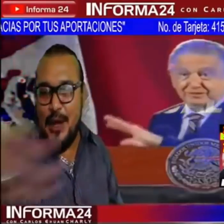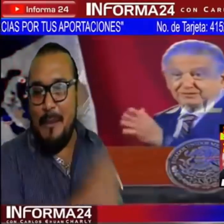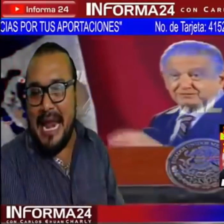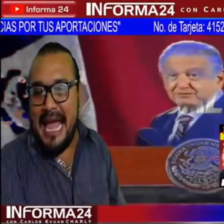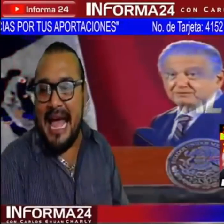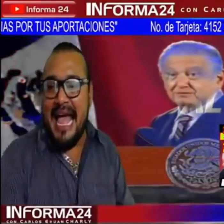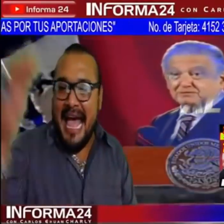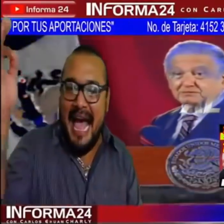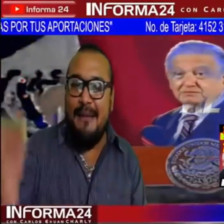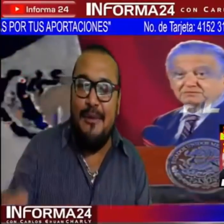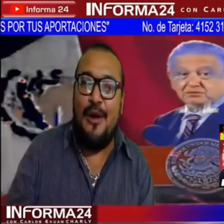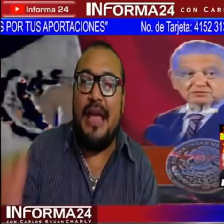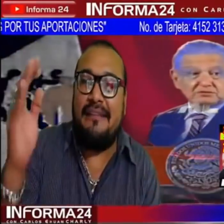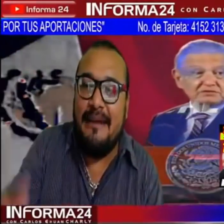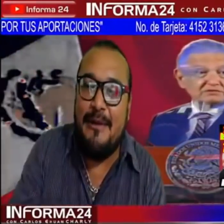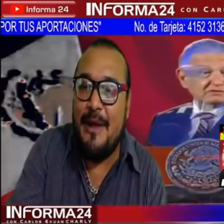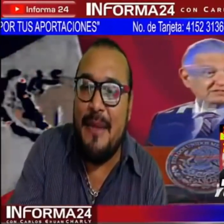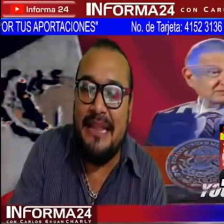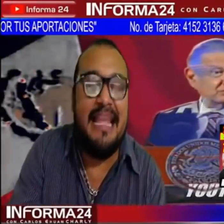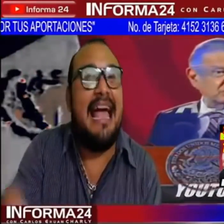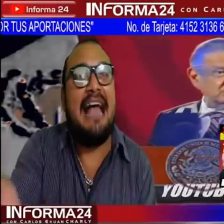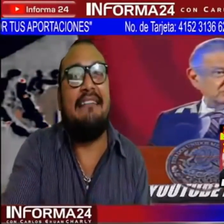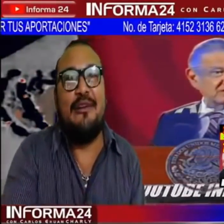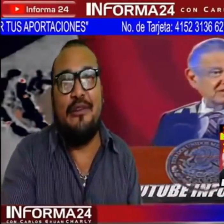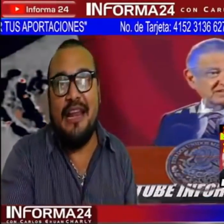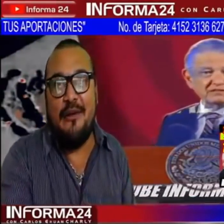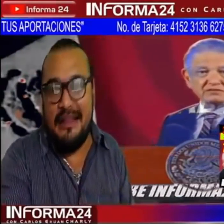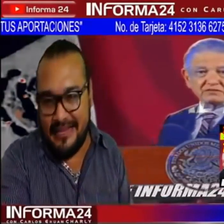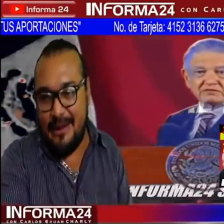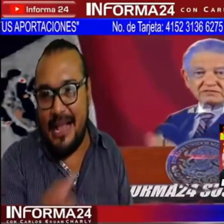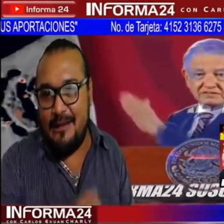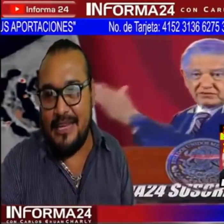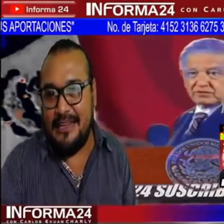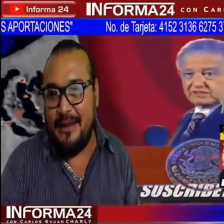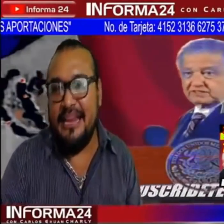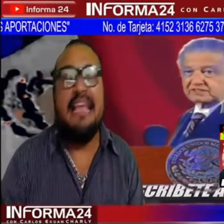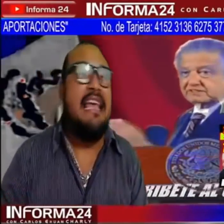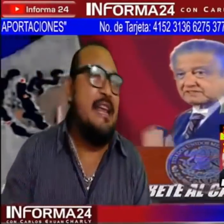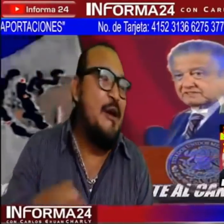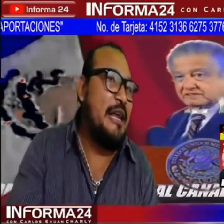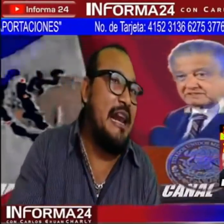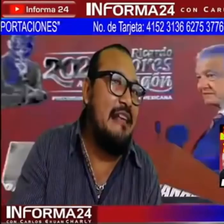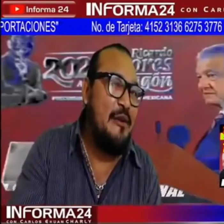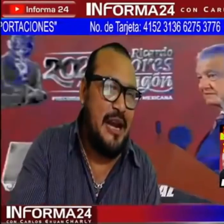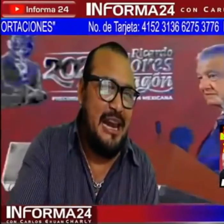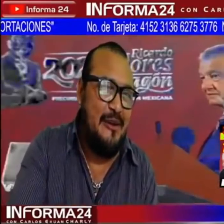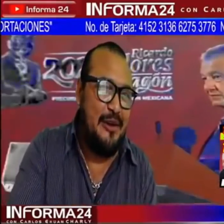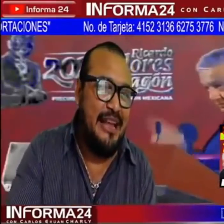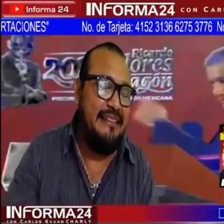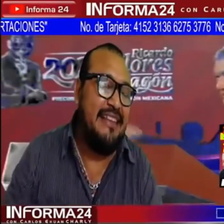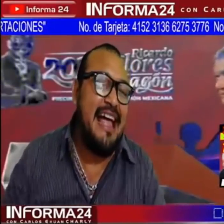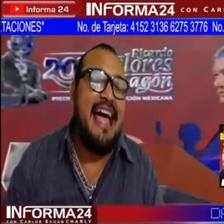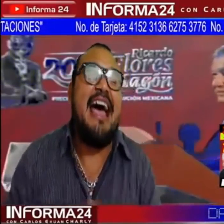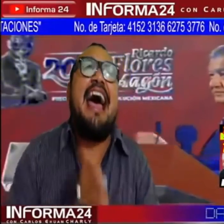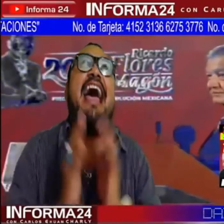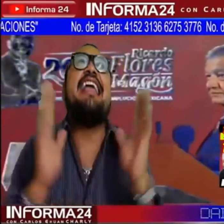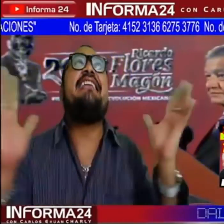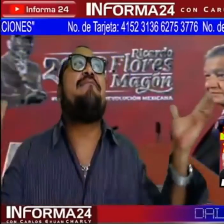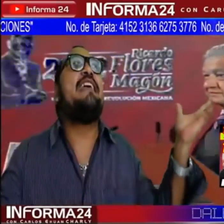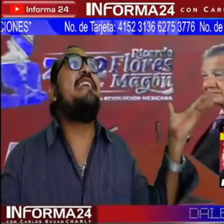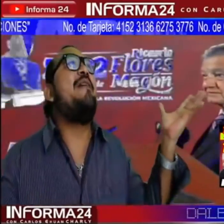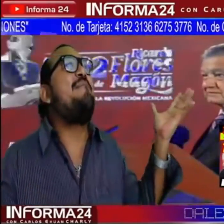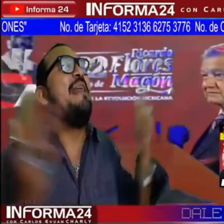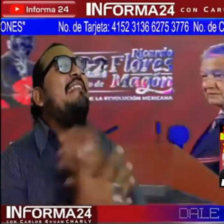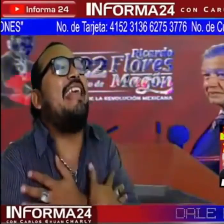toma la anb lo exhibe nuevamente a ellos en ahora está y vacante de ver y no creerás lo que le contesta al